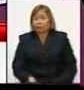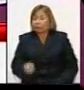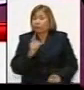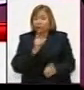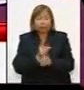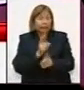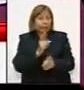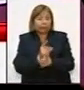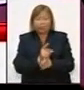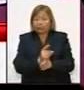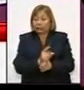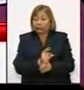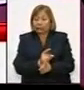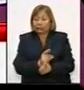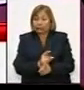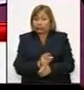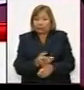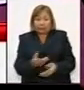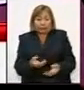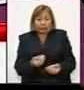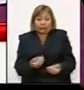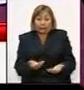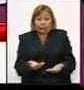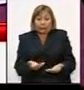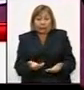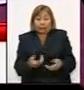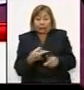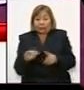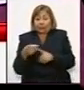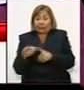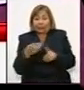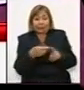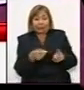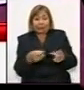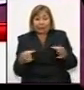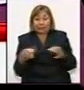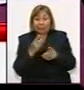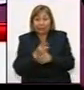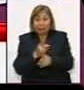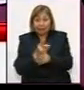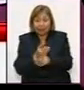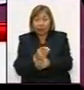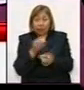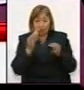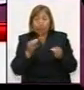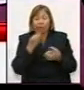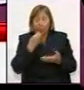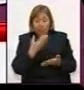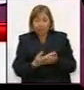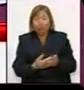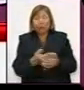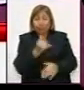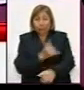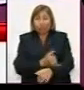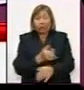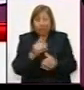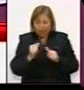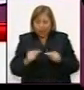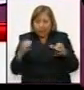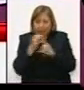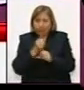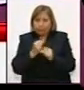continuidad, o no hay diversidad dentro de la continuidad, que es lo ideal para que una institución se